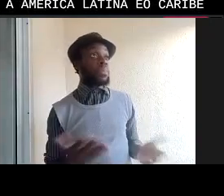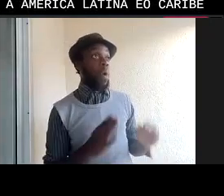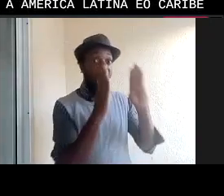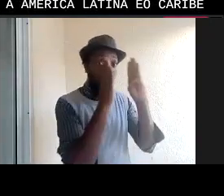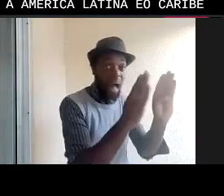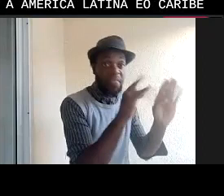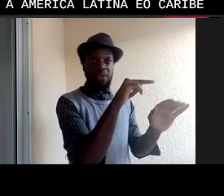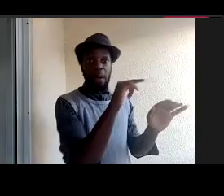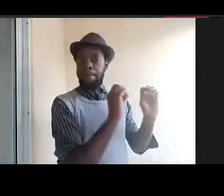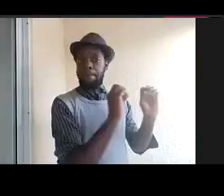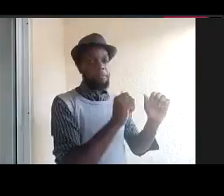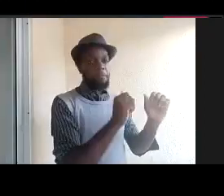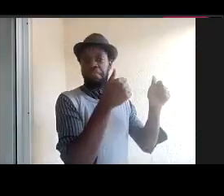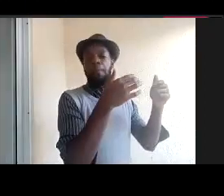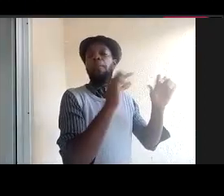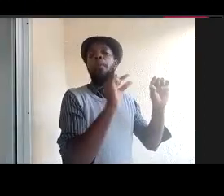Bien.